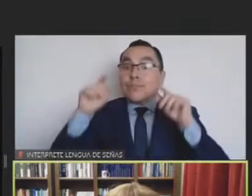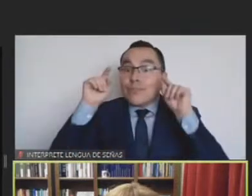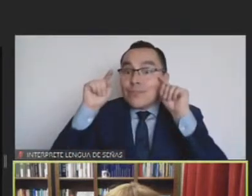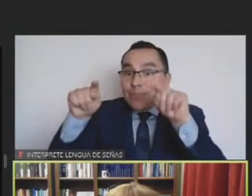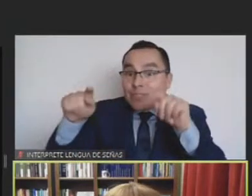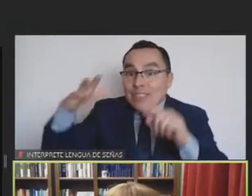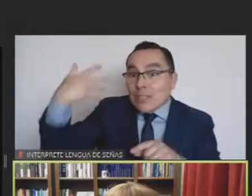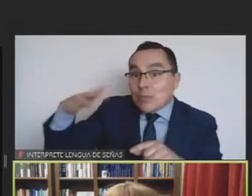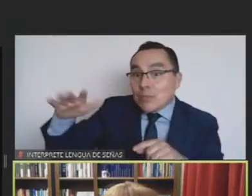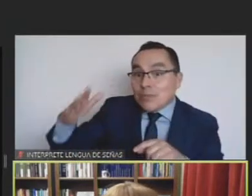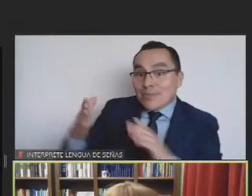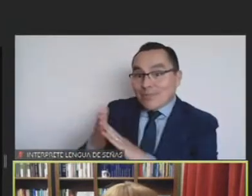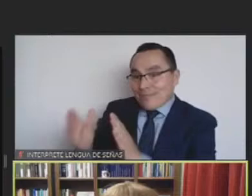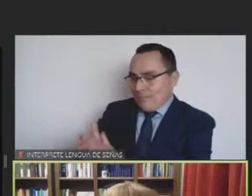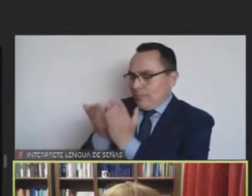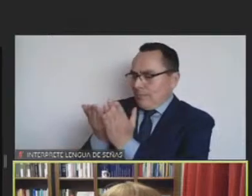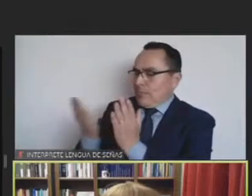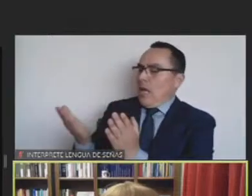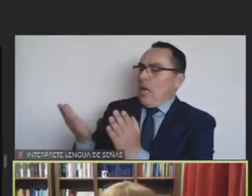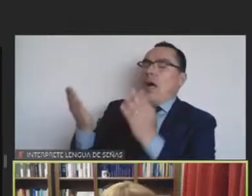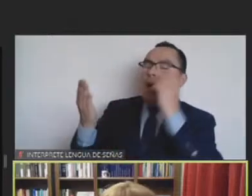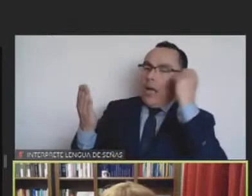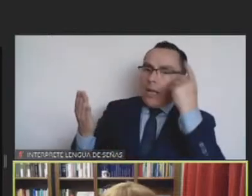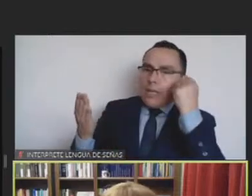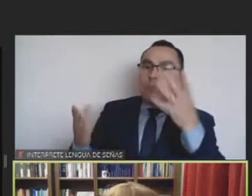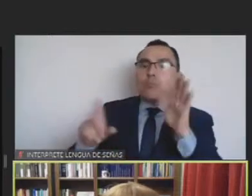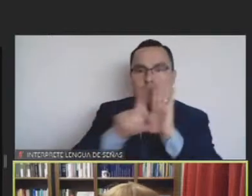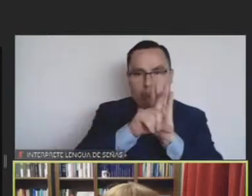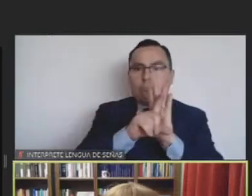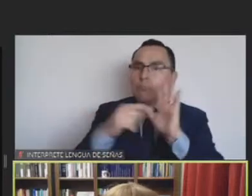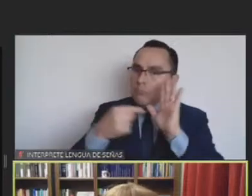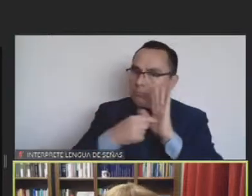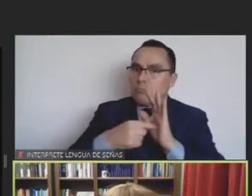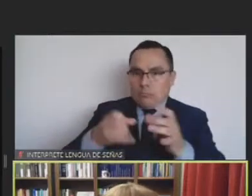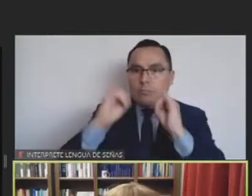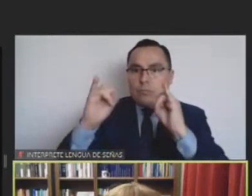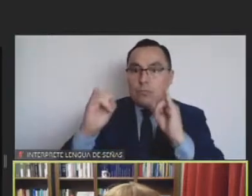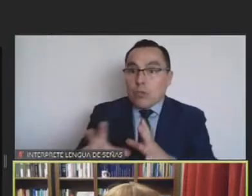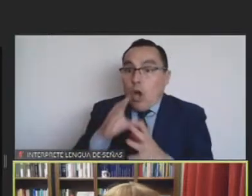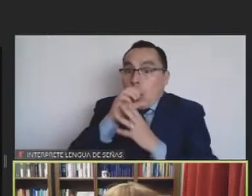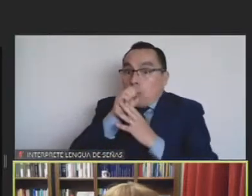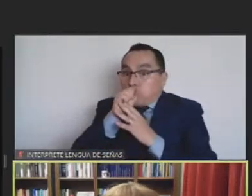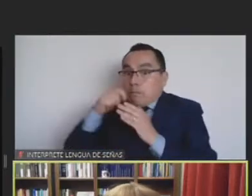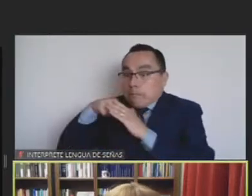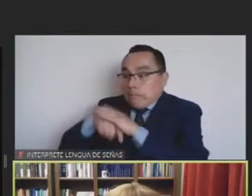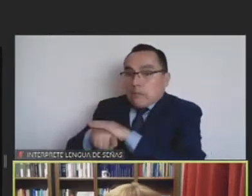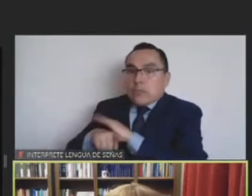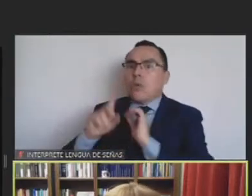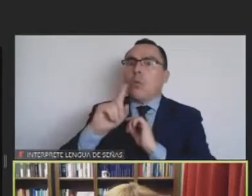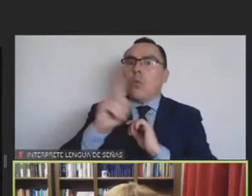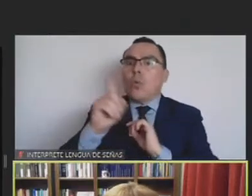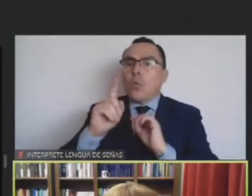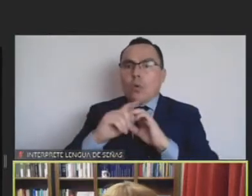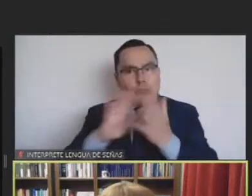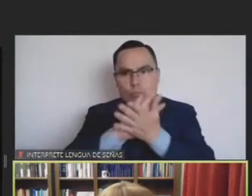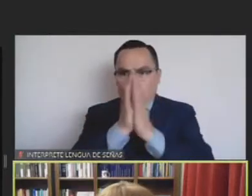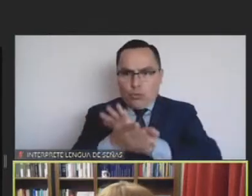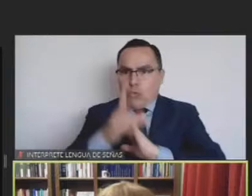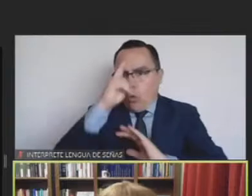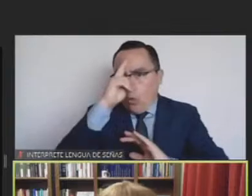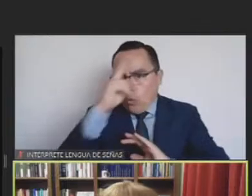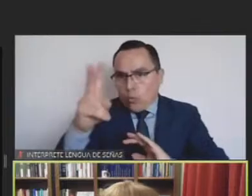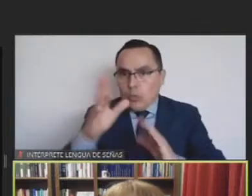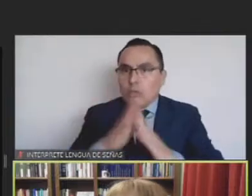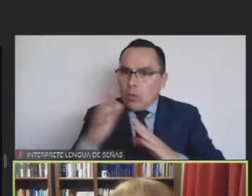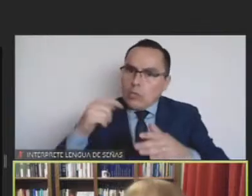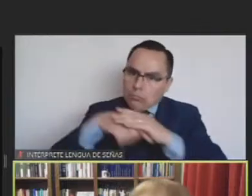restringido de excepciones que normalmente están establecidas por la ley y vinculadas con la imperiosa necesidad de garantizar la intimidad, el honor y la vida